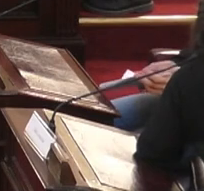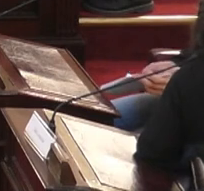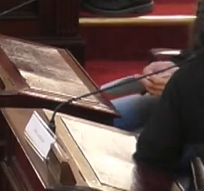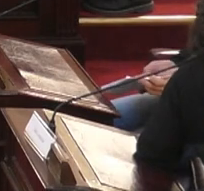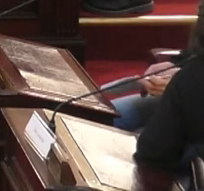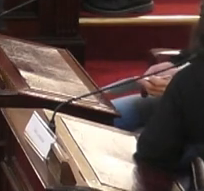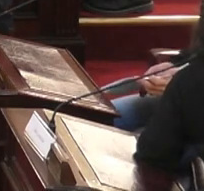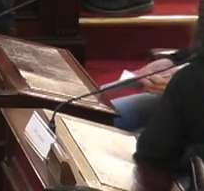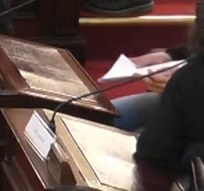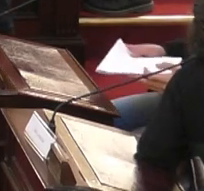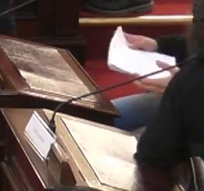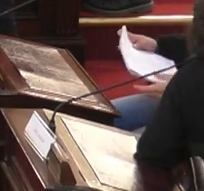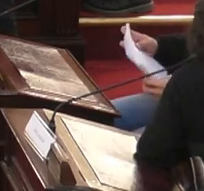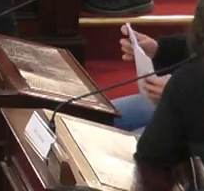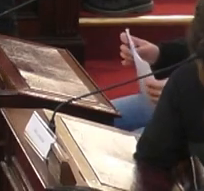Diputado Gaspar Rivero.